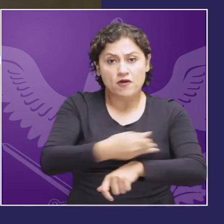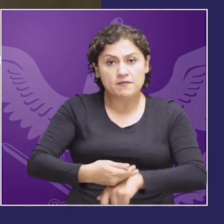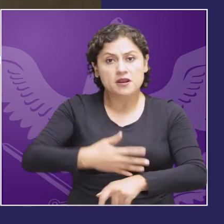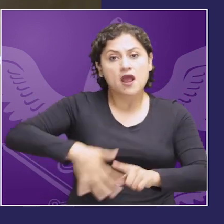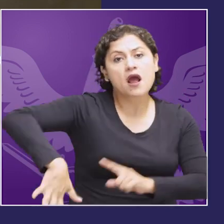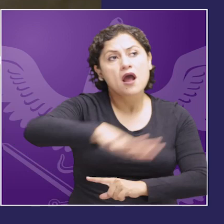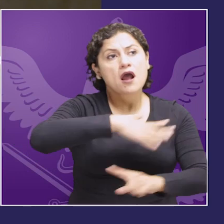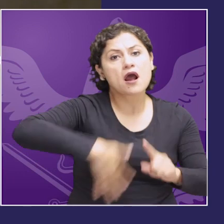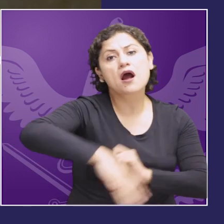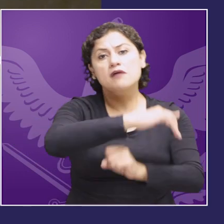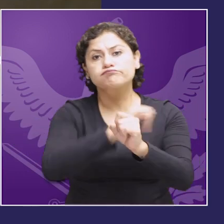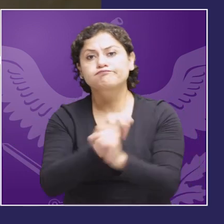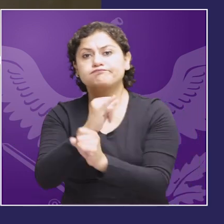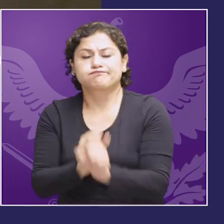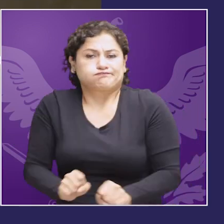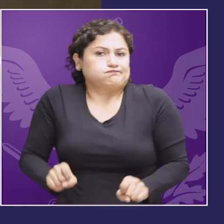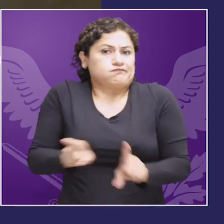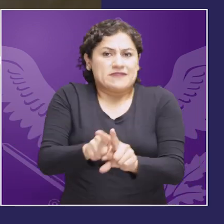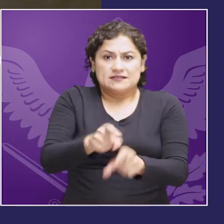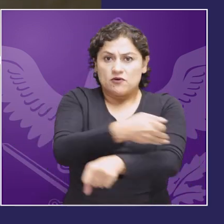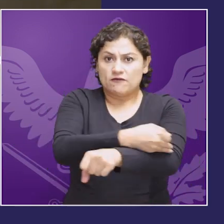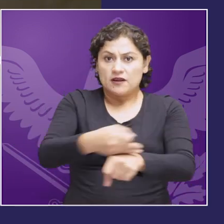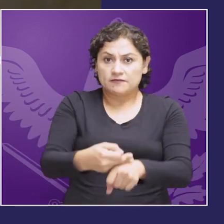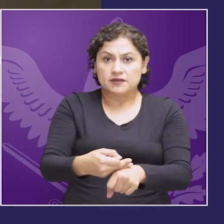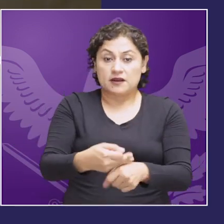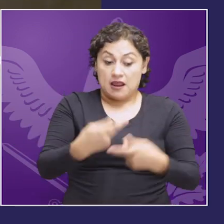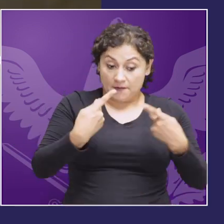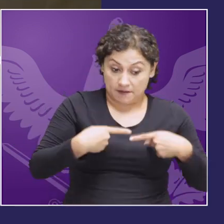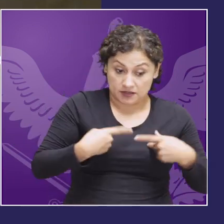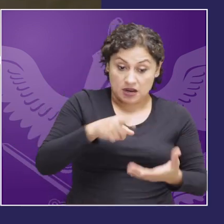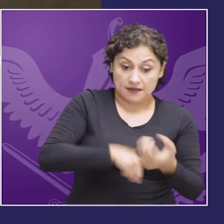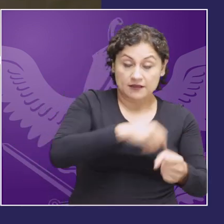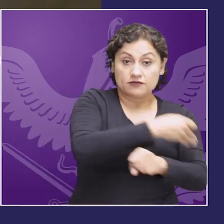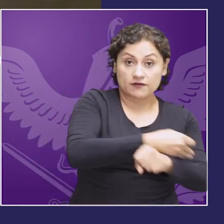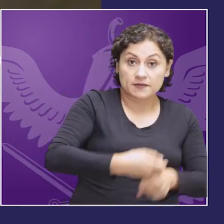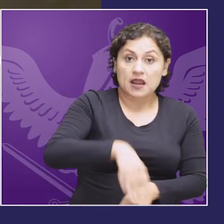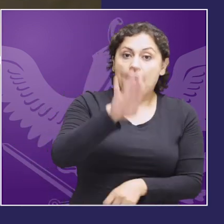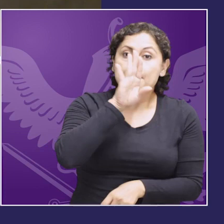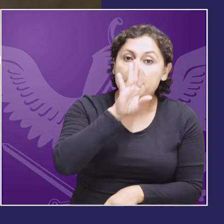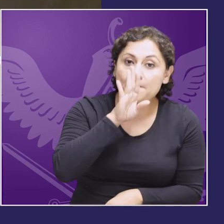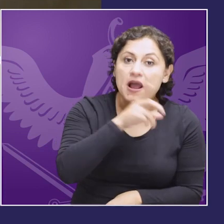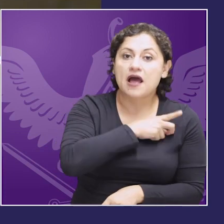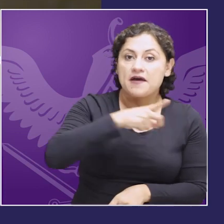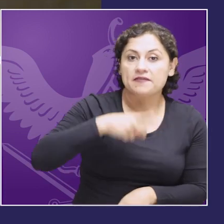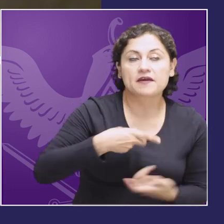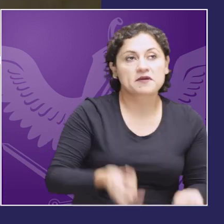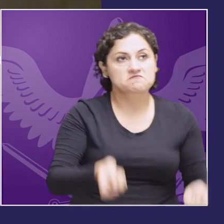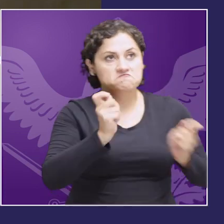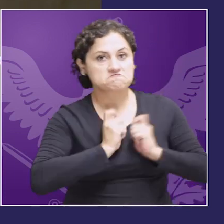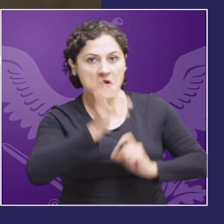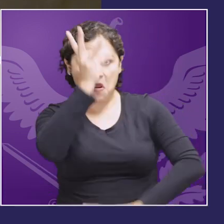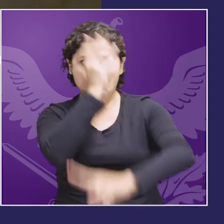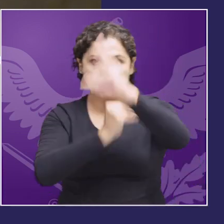las familias de las víctimas es que son las propias familias las que tienen que llevar a cabo con sus recursos las